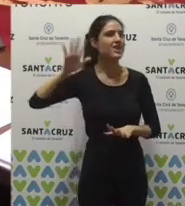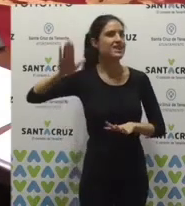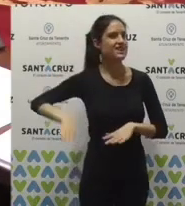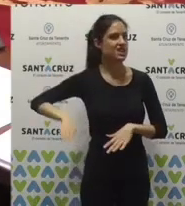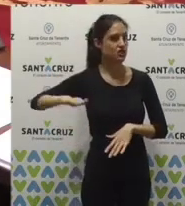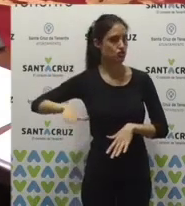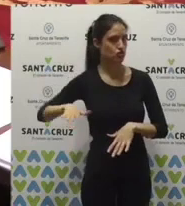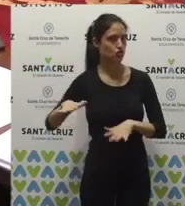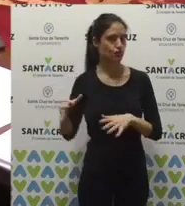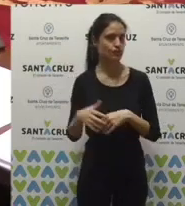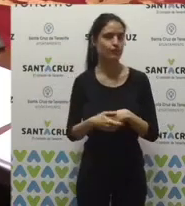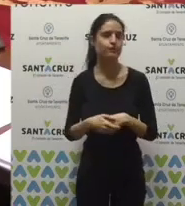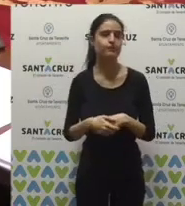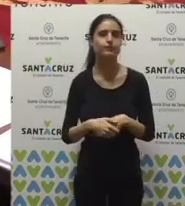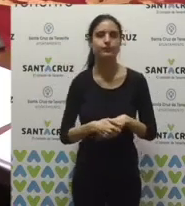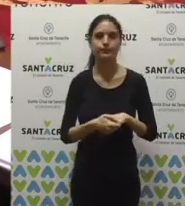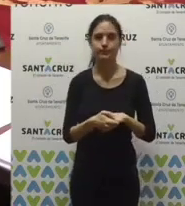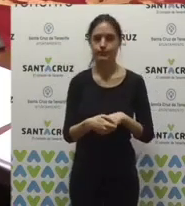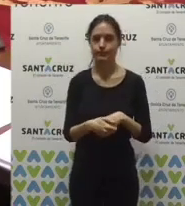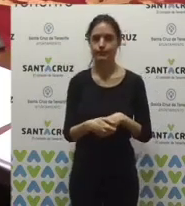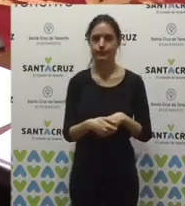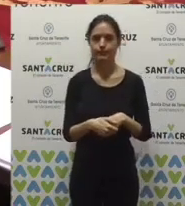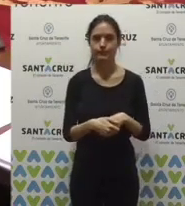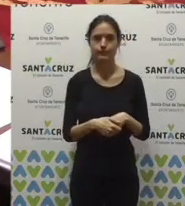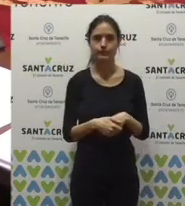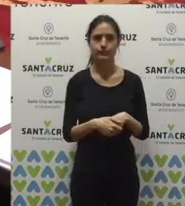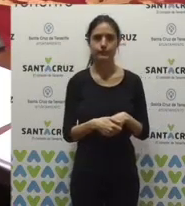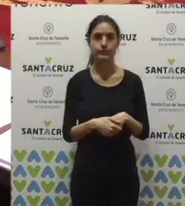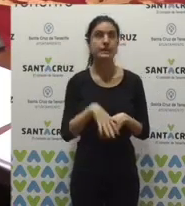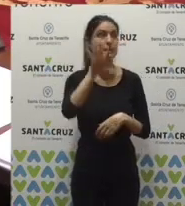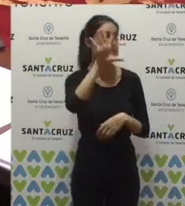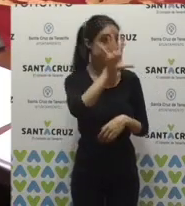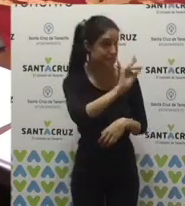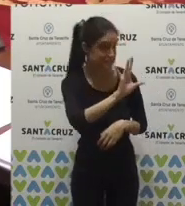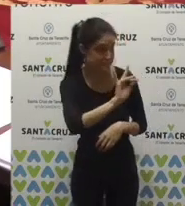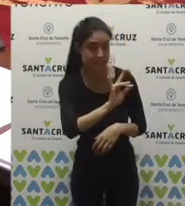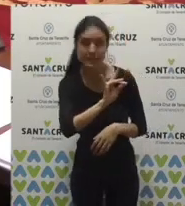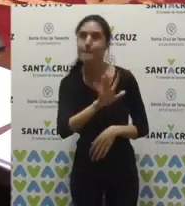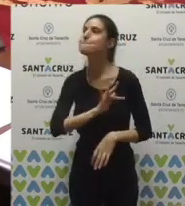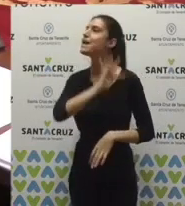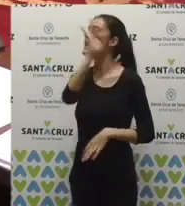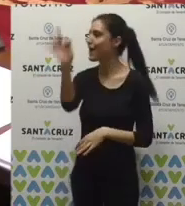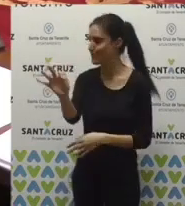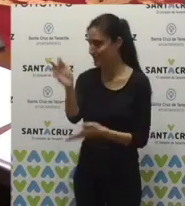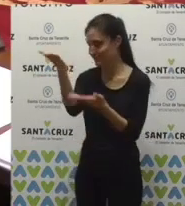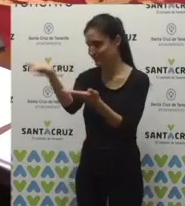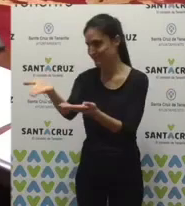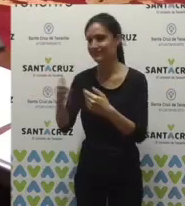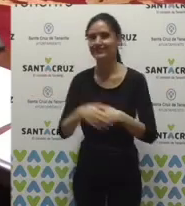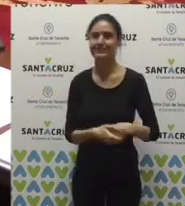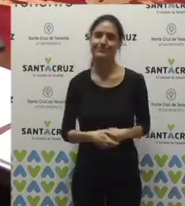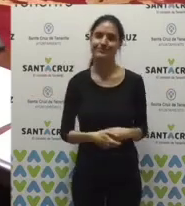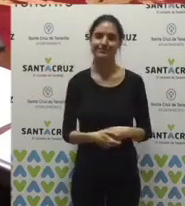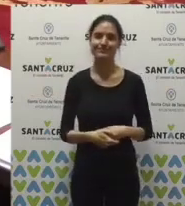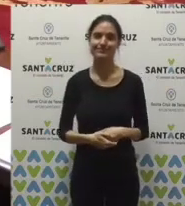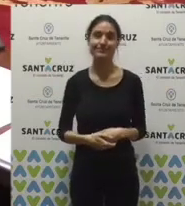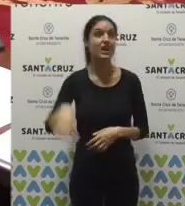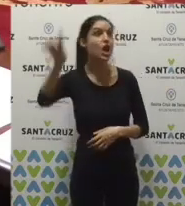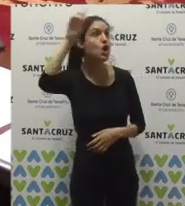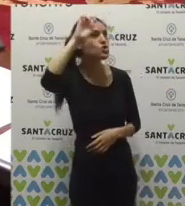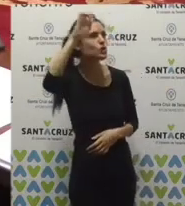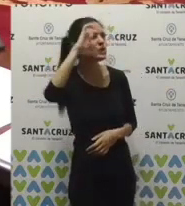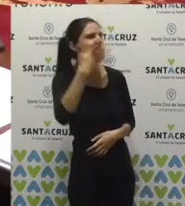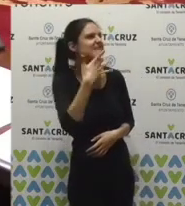sí 3 tiene la palabra no sé si me